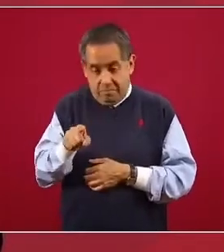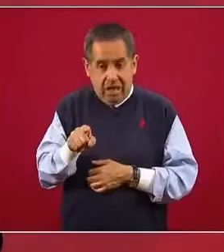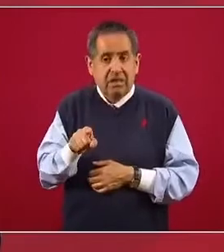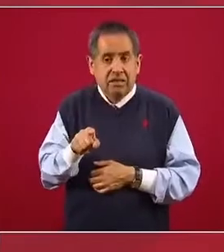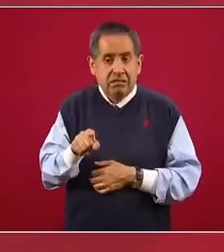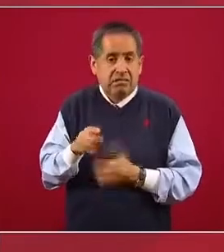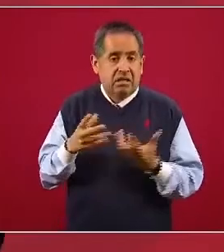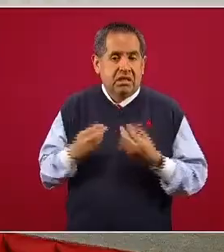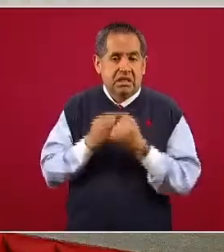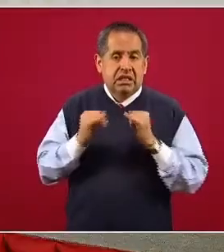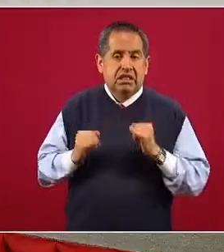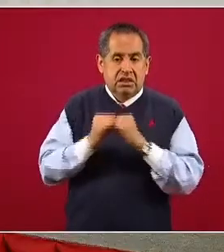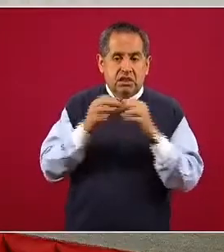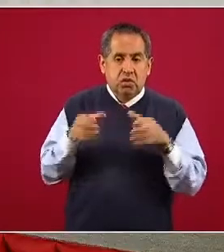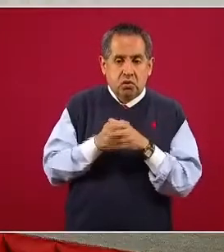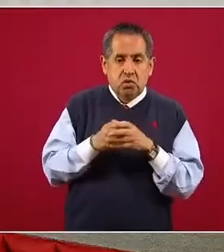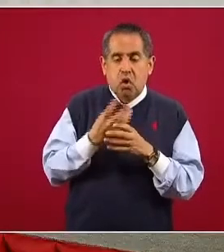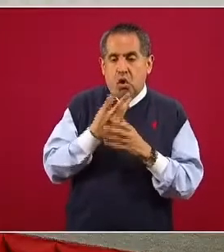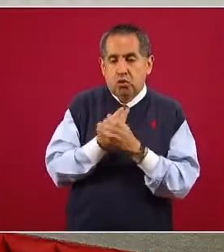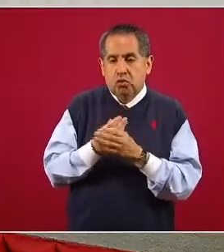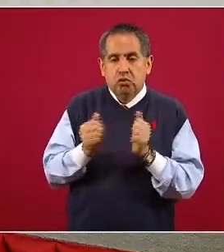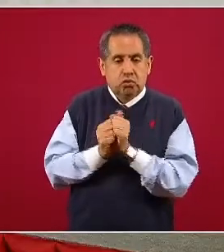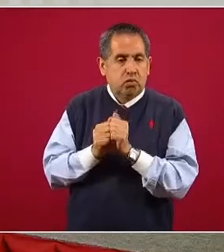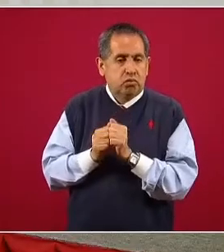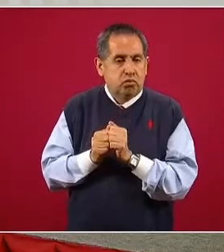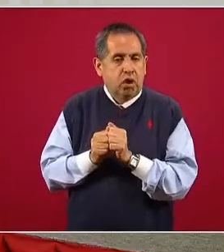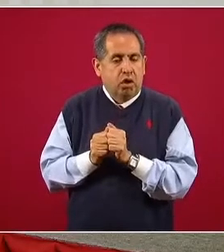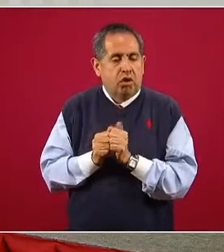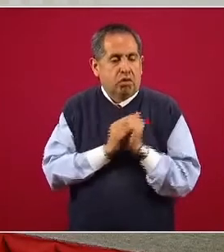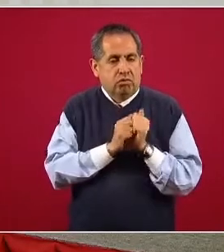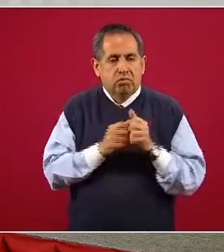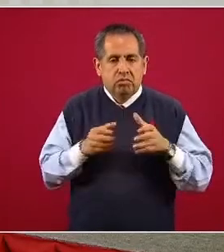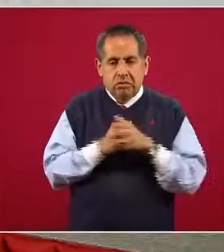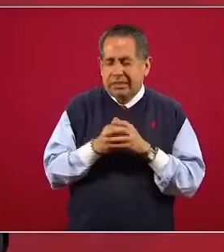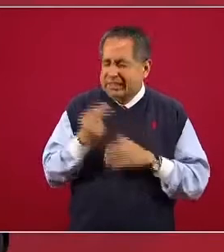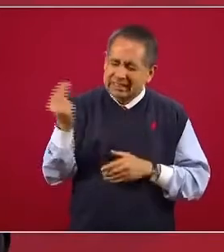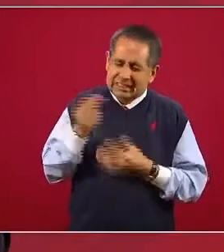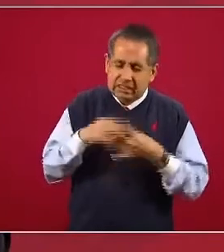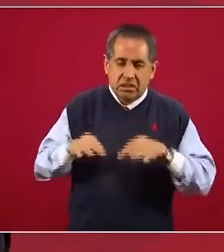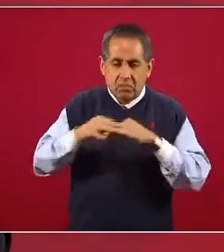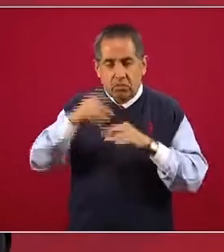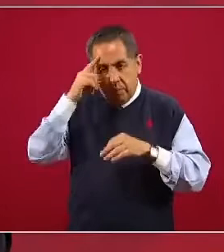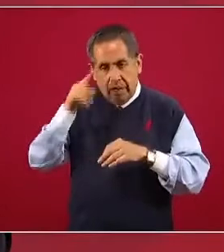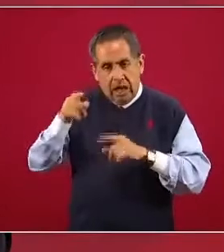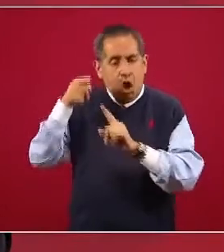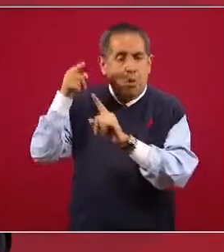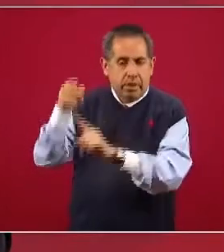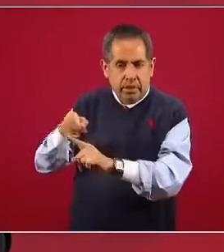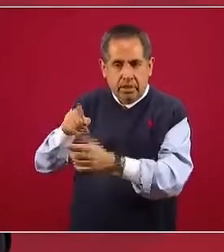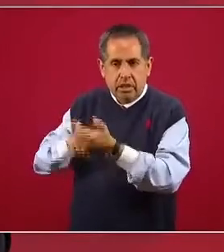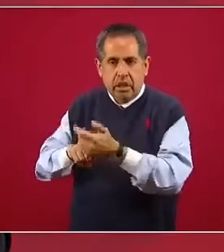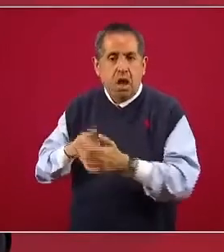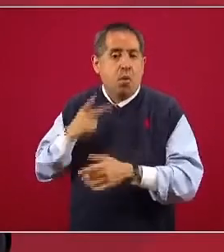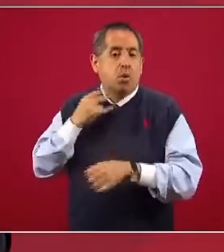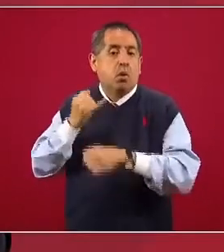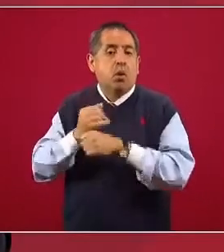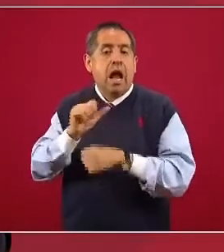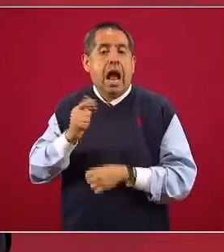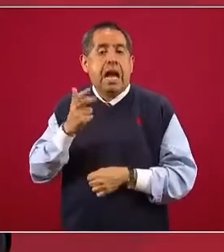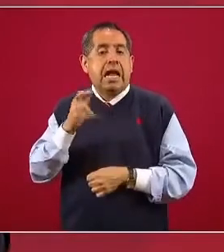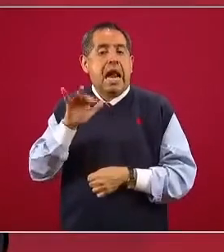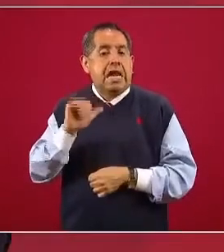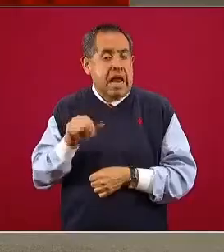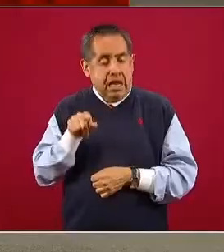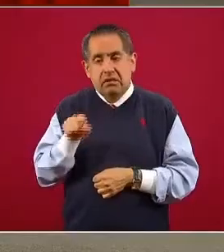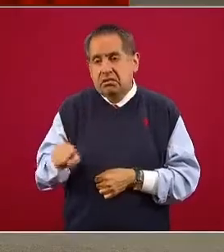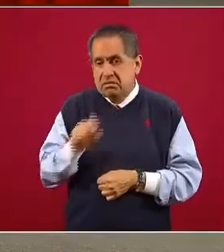las dependencias o de las componentes institucionales imprescindibles para esta misión. La Procuraduría Agraria